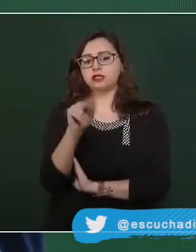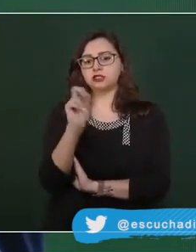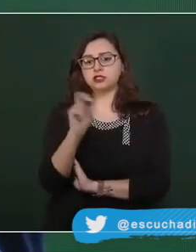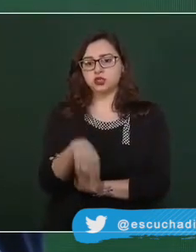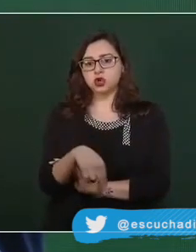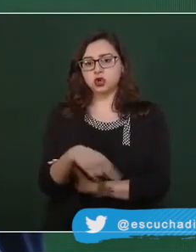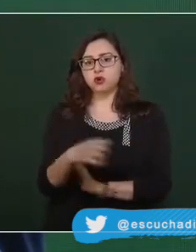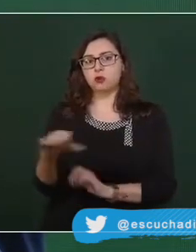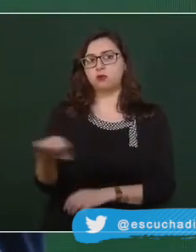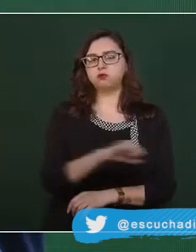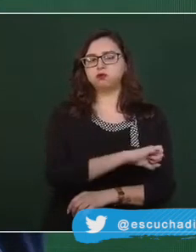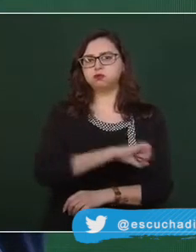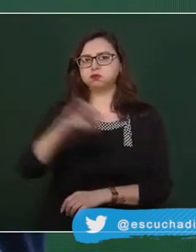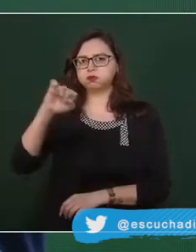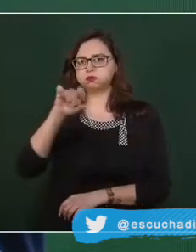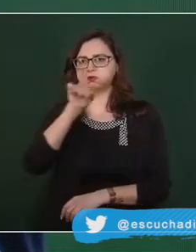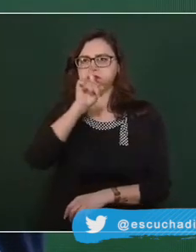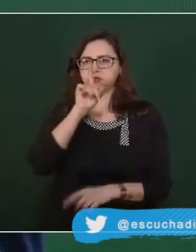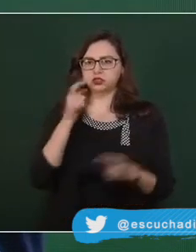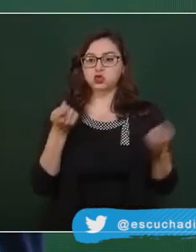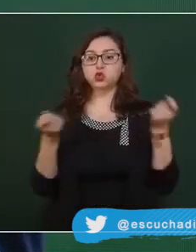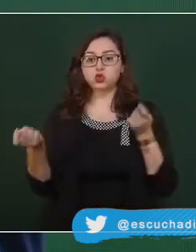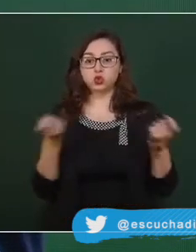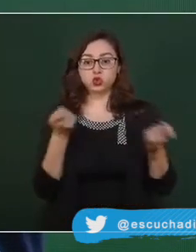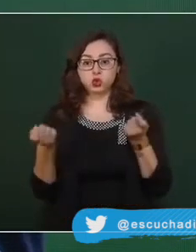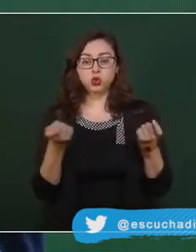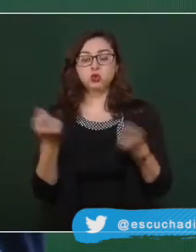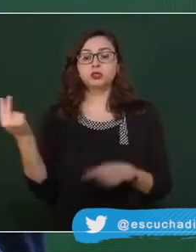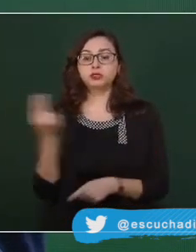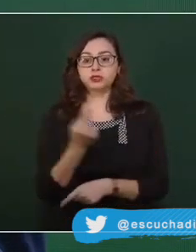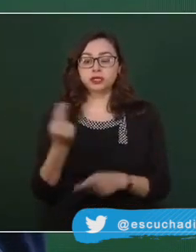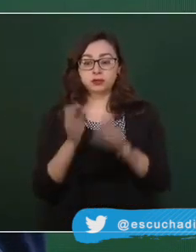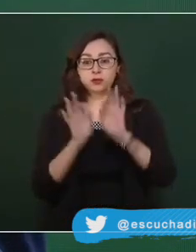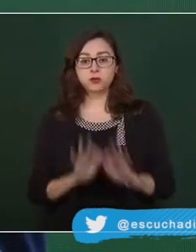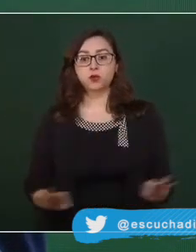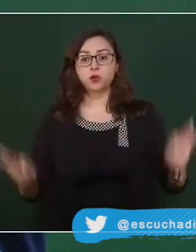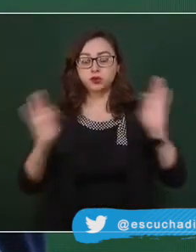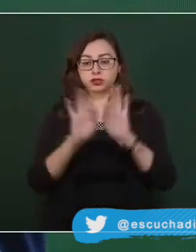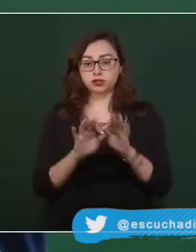la gente. Es un gobierno del pueblo y para el pueblo de México.